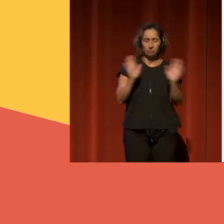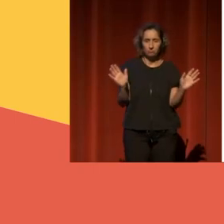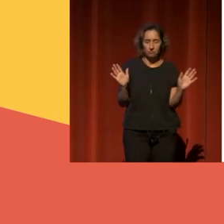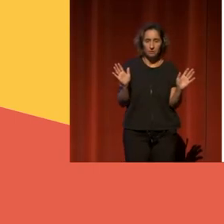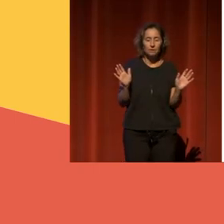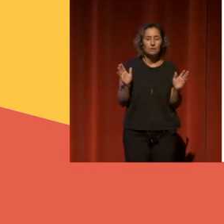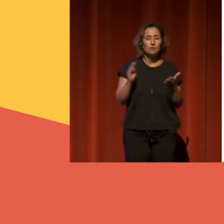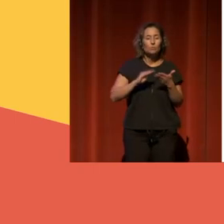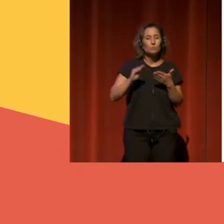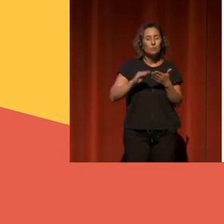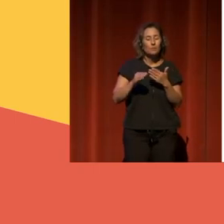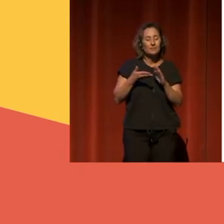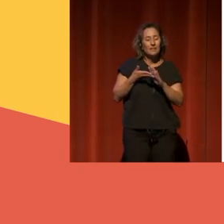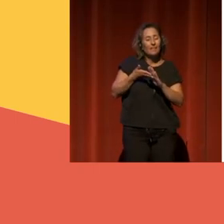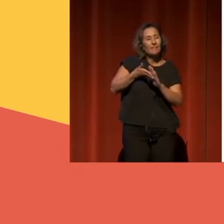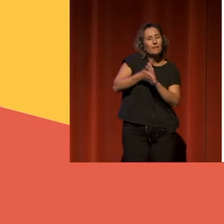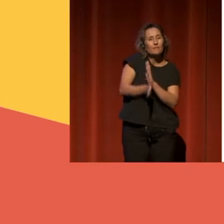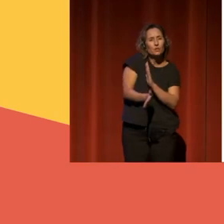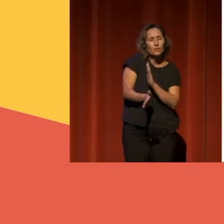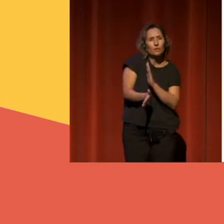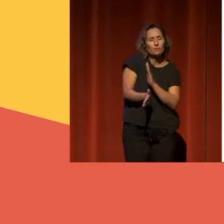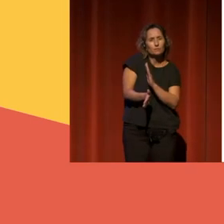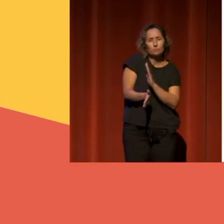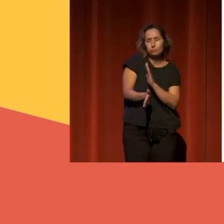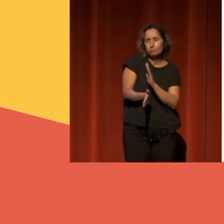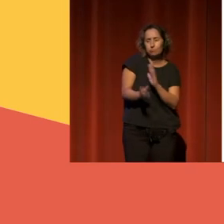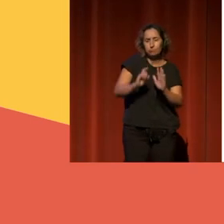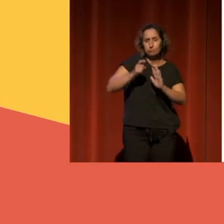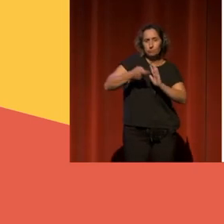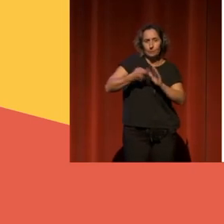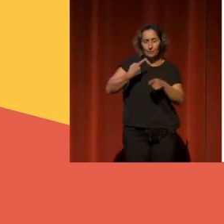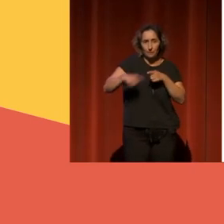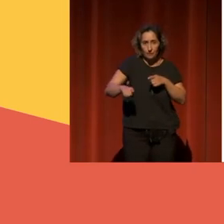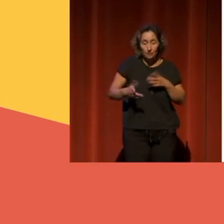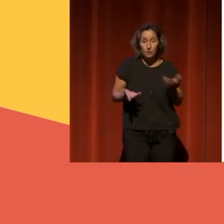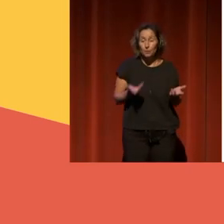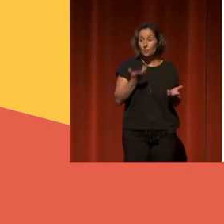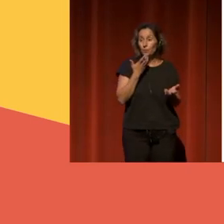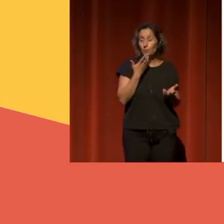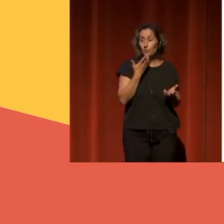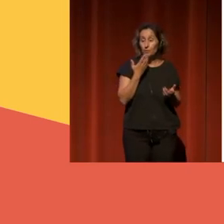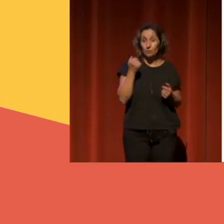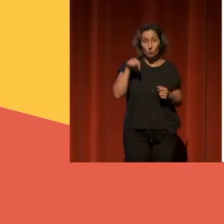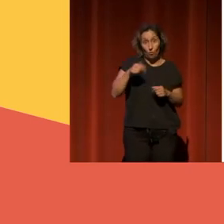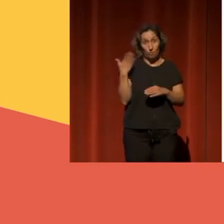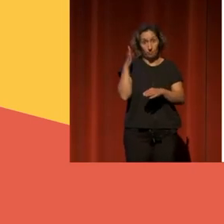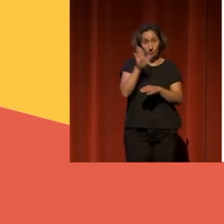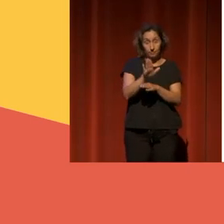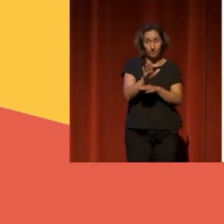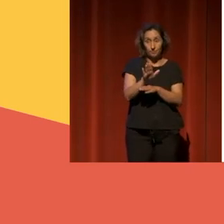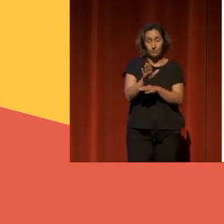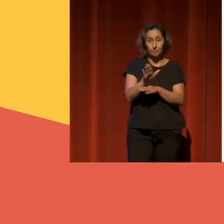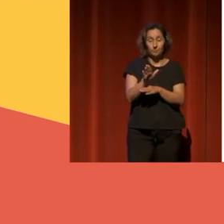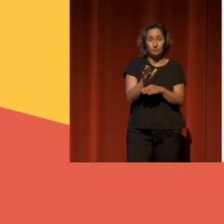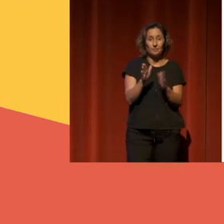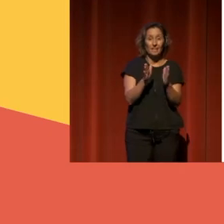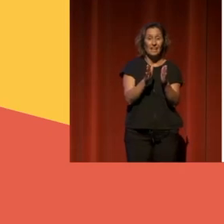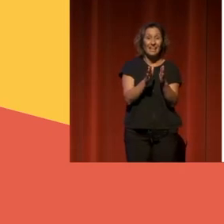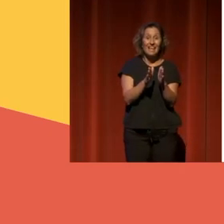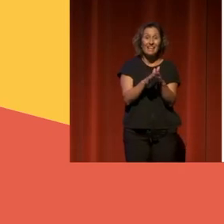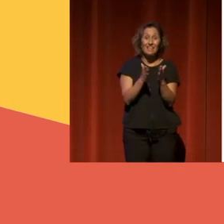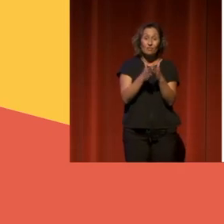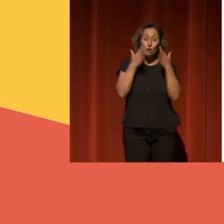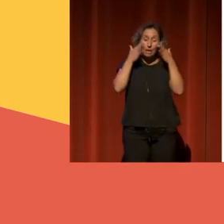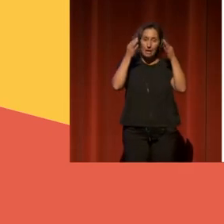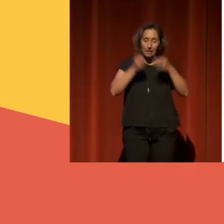a definiciones pues tan absolutas, ¿no? Y, bueno, pues es el ejemplo que traigo hoy, es el de los libros con realidad